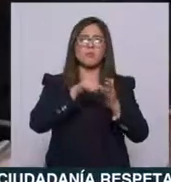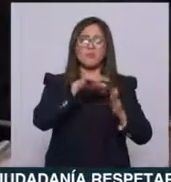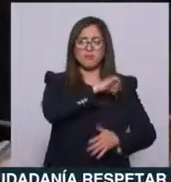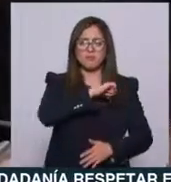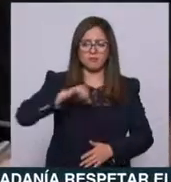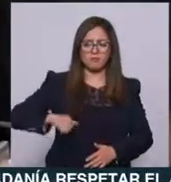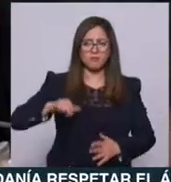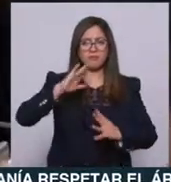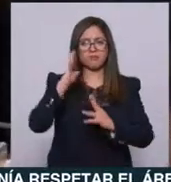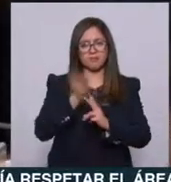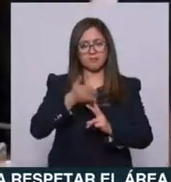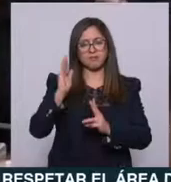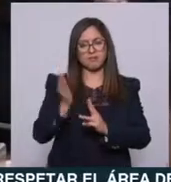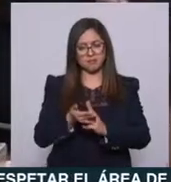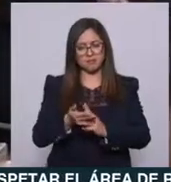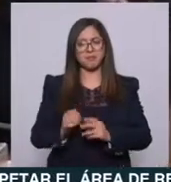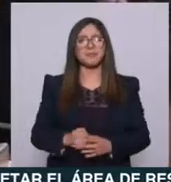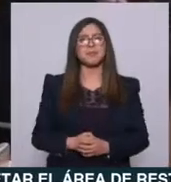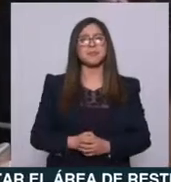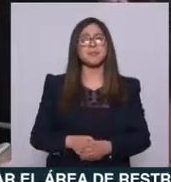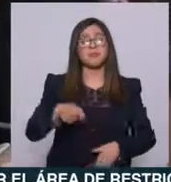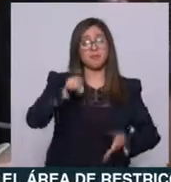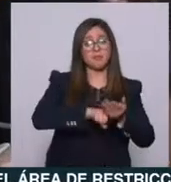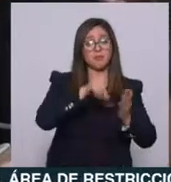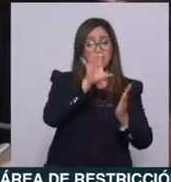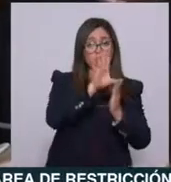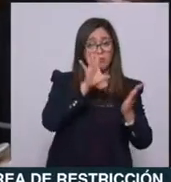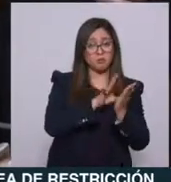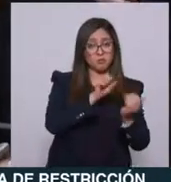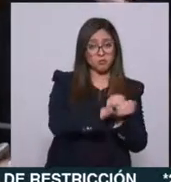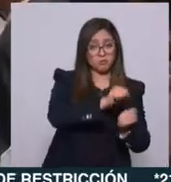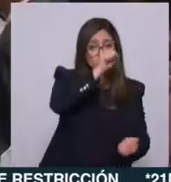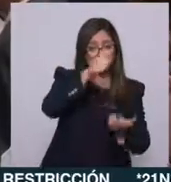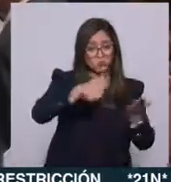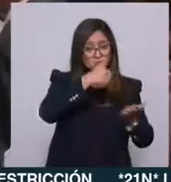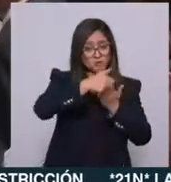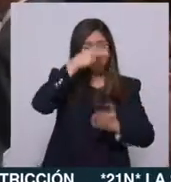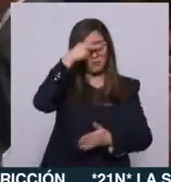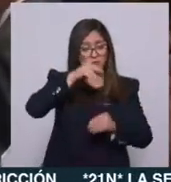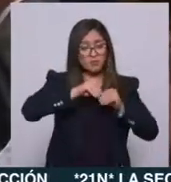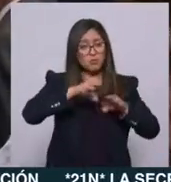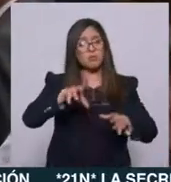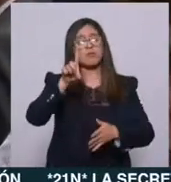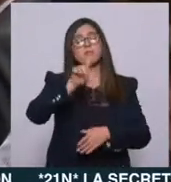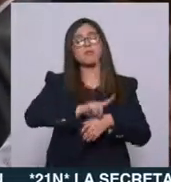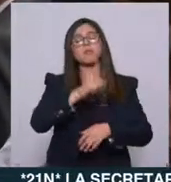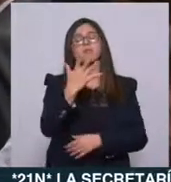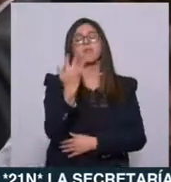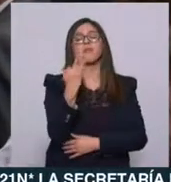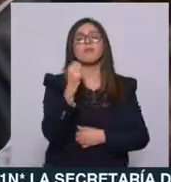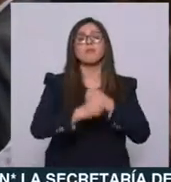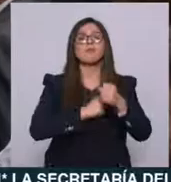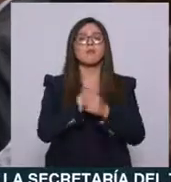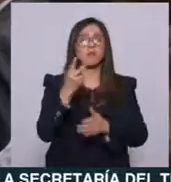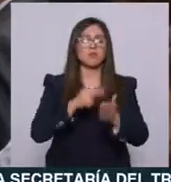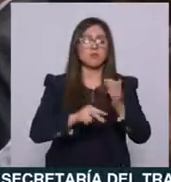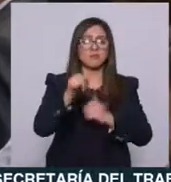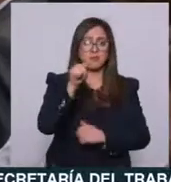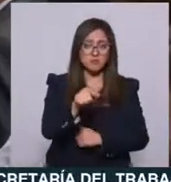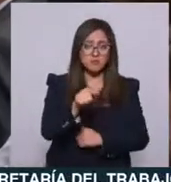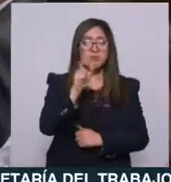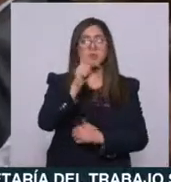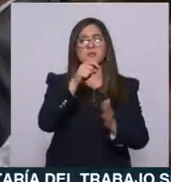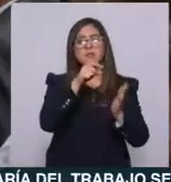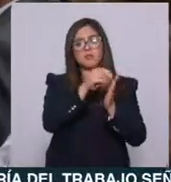alcaldías. En la Constitución de la Ciudad de México, publicada en la Gaceta Oficial el 5 de febrero de 2017, se establece en el